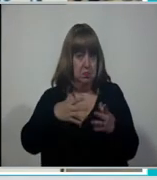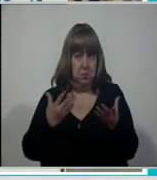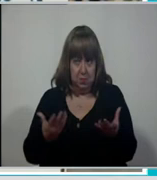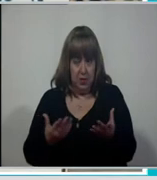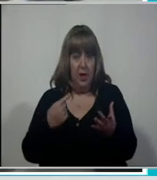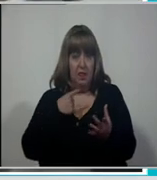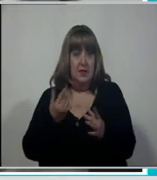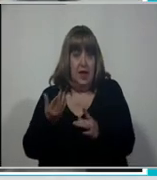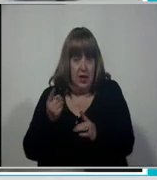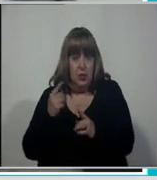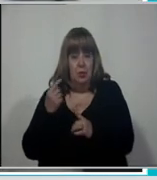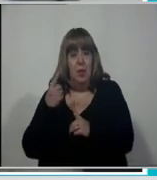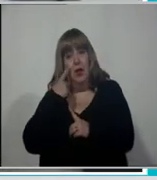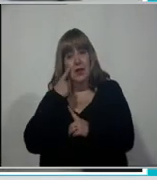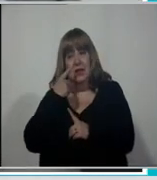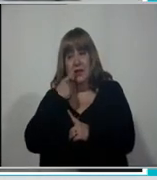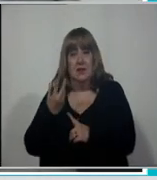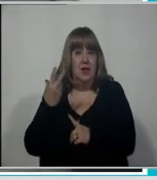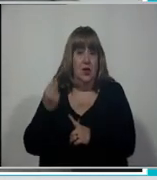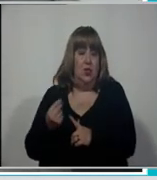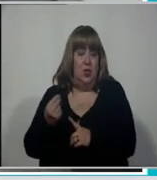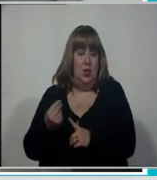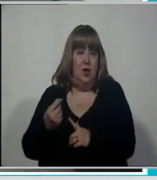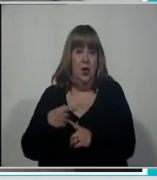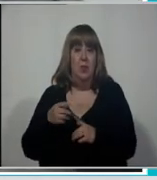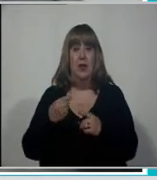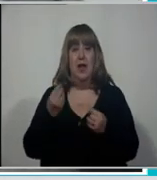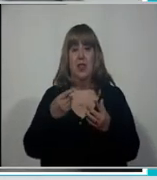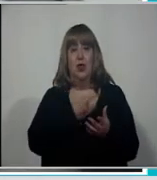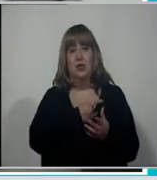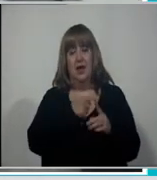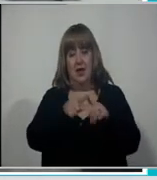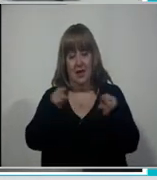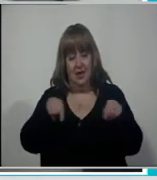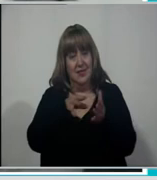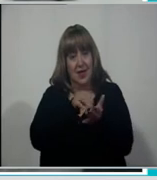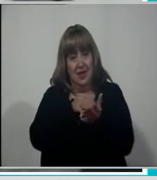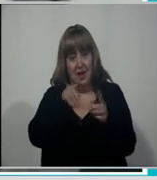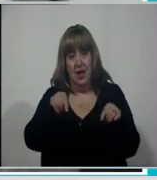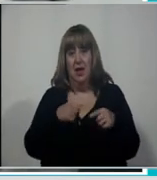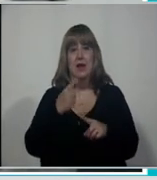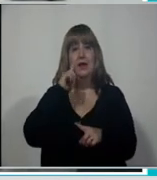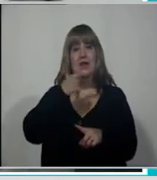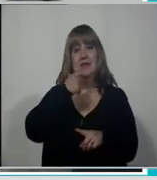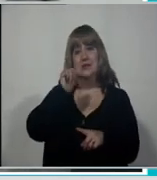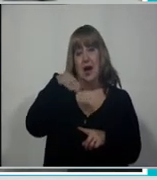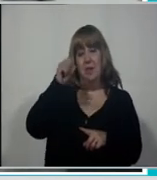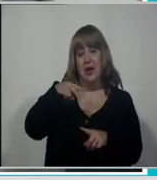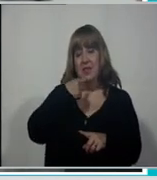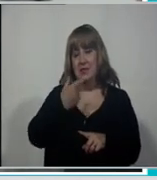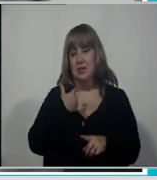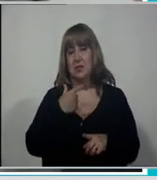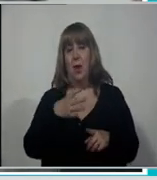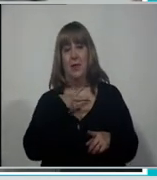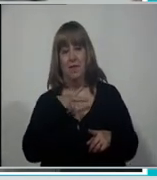construyera y también se opuso el pueblo decía el convenio debía construirse en un predio fiscal y se quería el iscamén quería construir un predio privado que no está donado